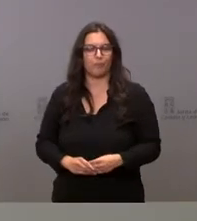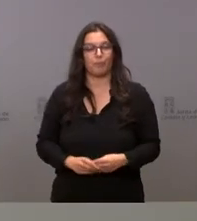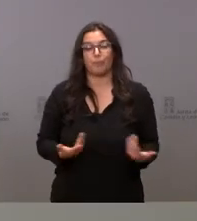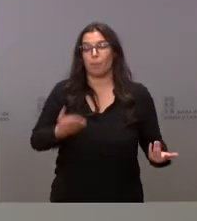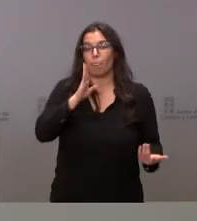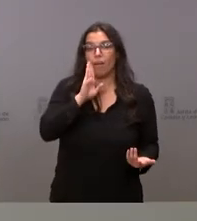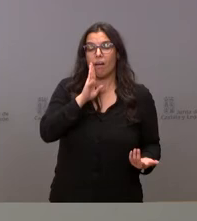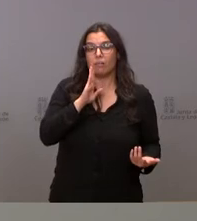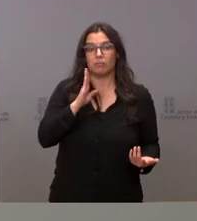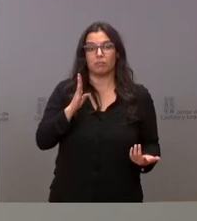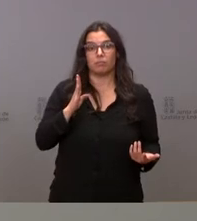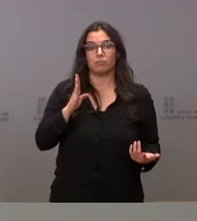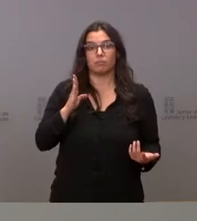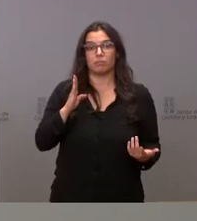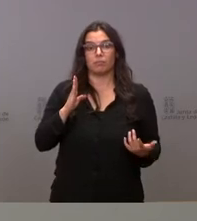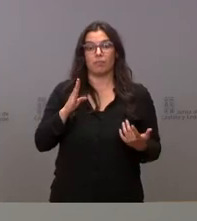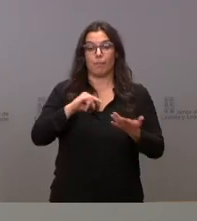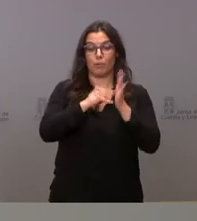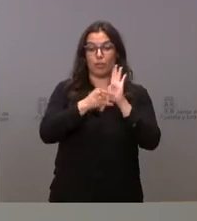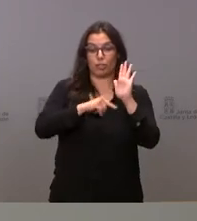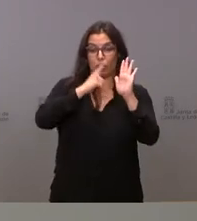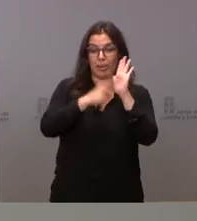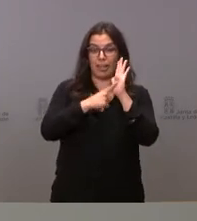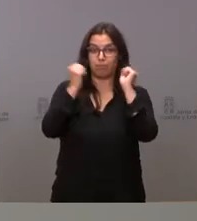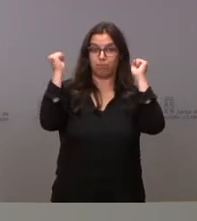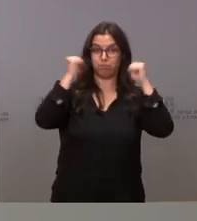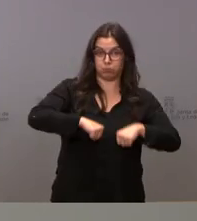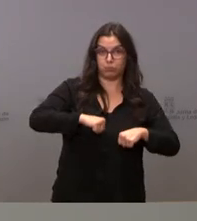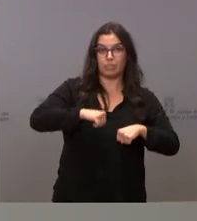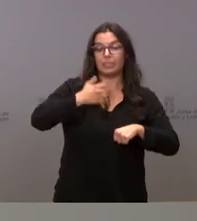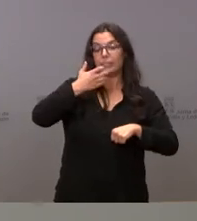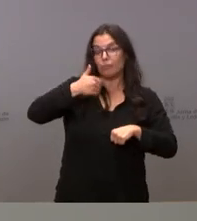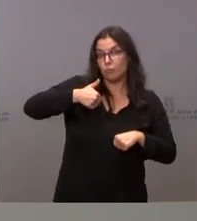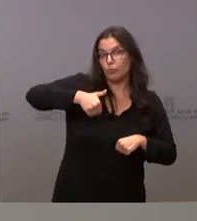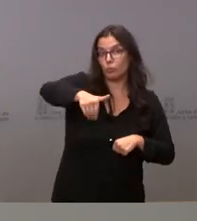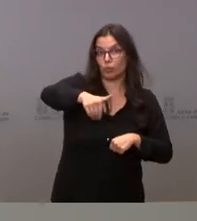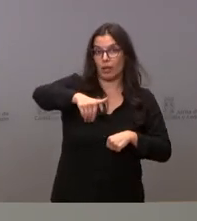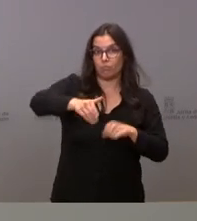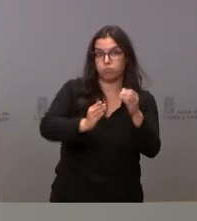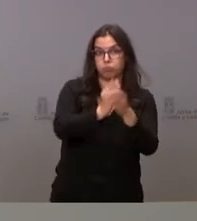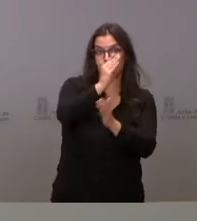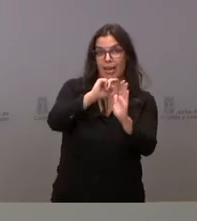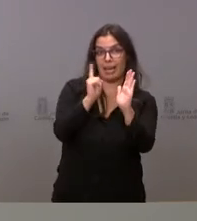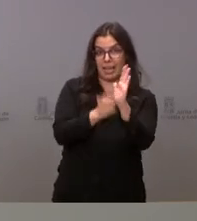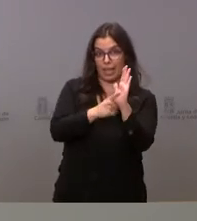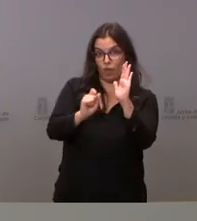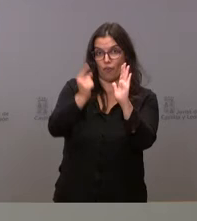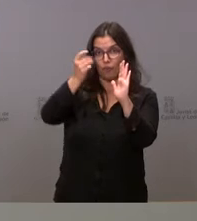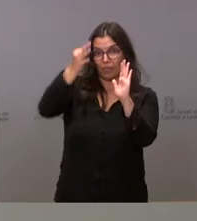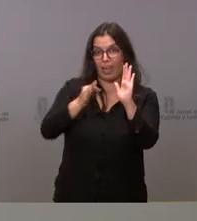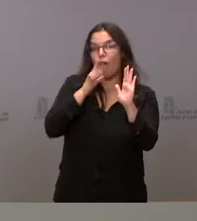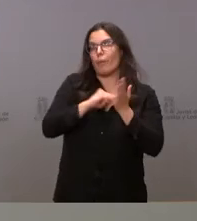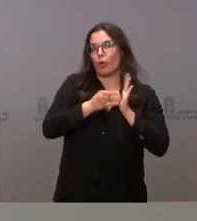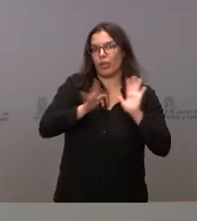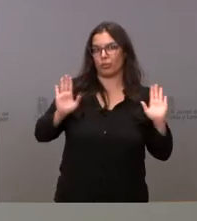la aprobación de este proyecto y de la futura ley, que ahora, como decimos, es proyecto, Castilla y